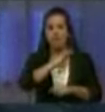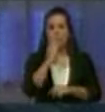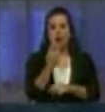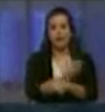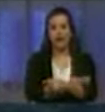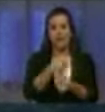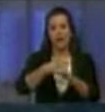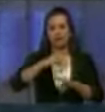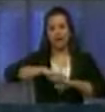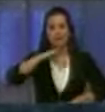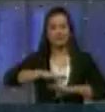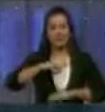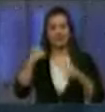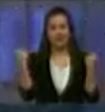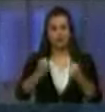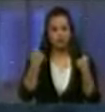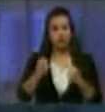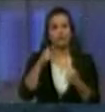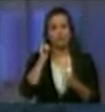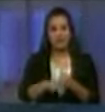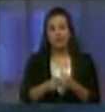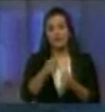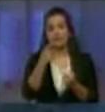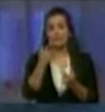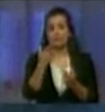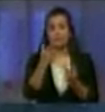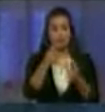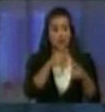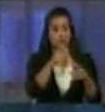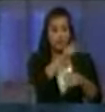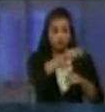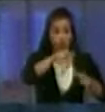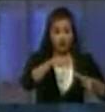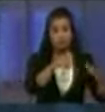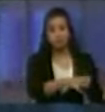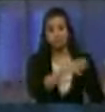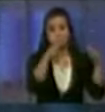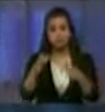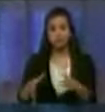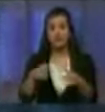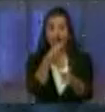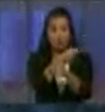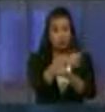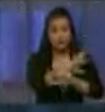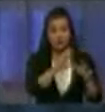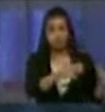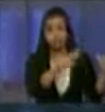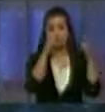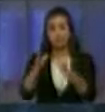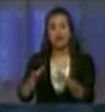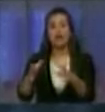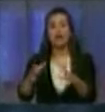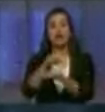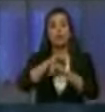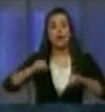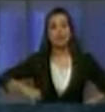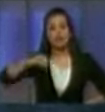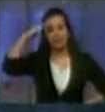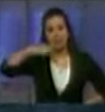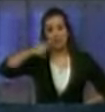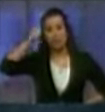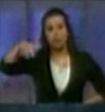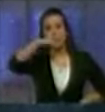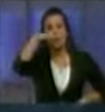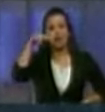y capacidad de acción, varios miles de estos guardias nacionales que hemos graduado, para las filas de la Guardia